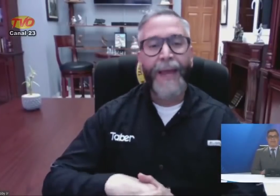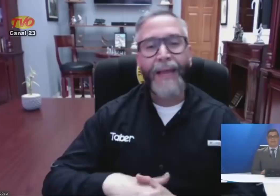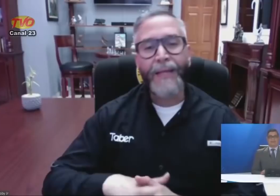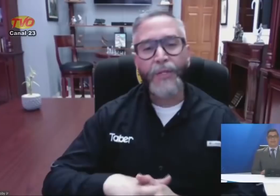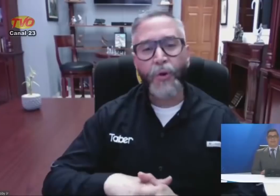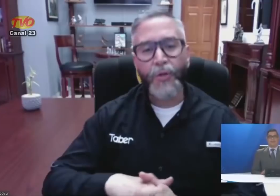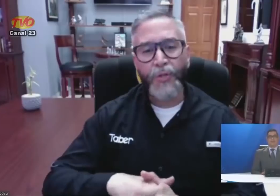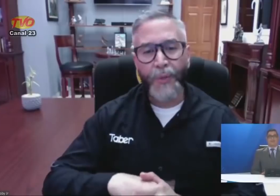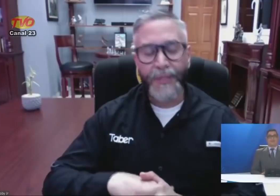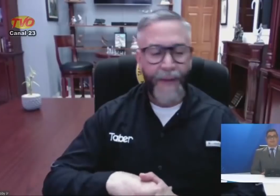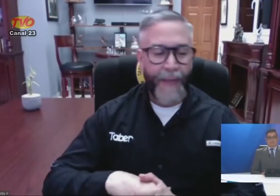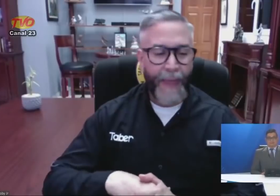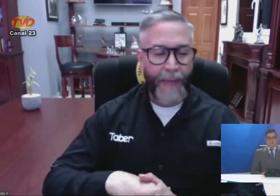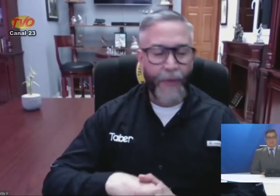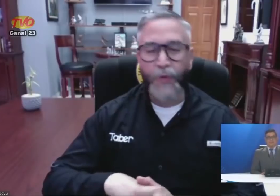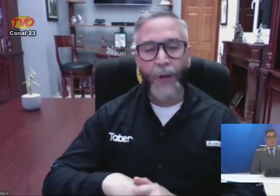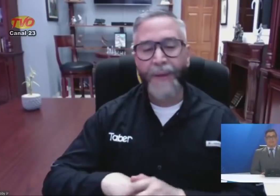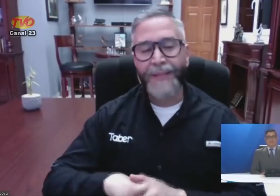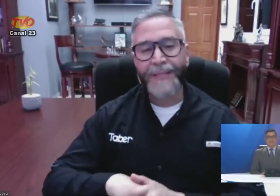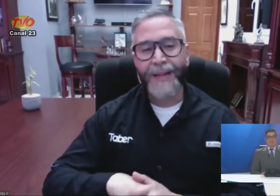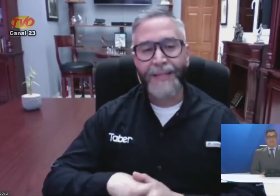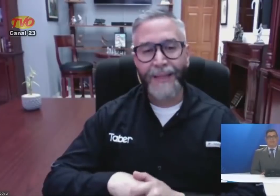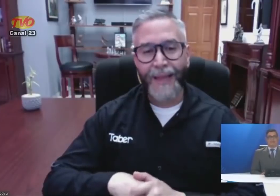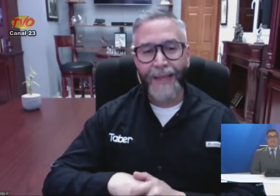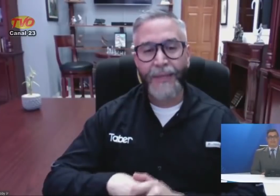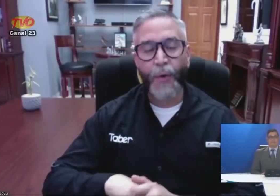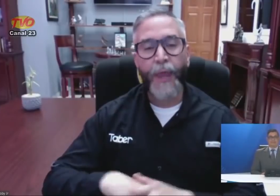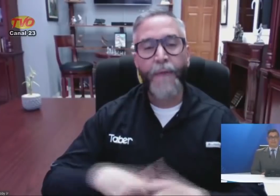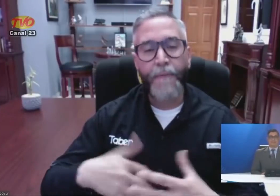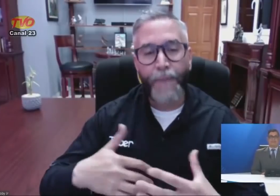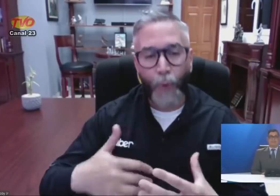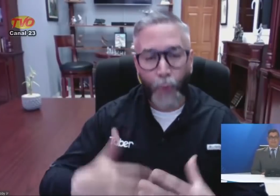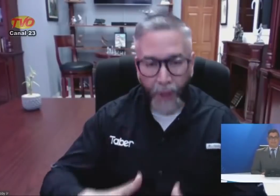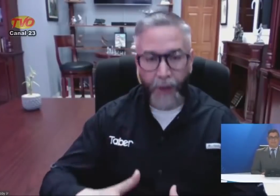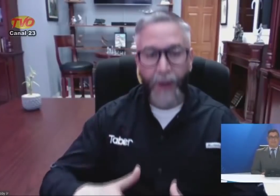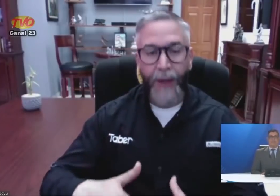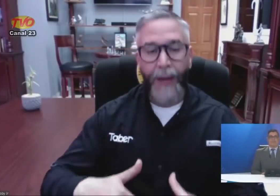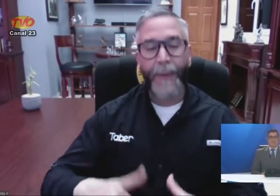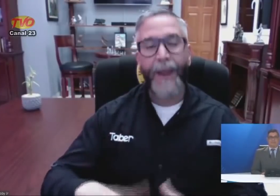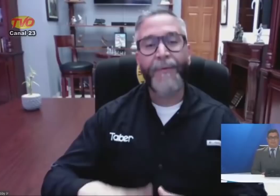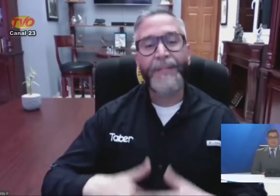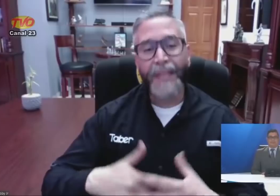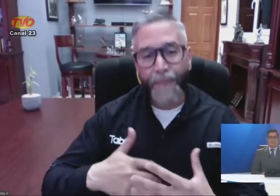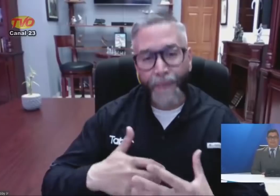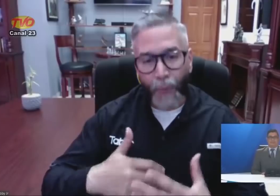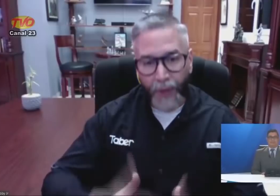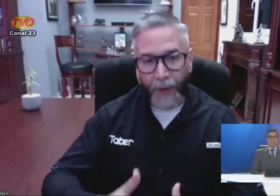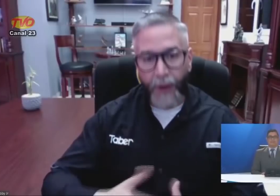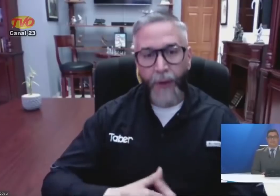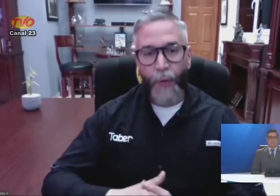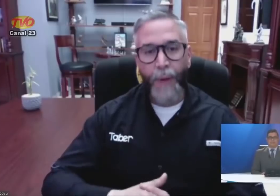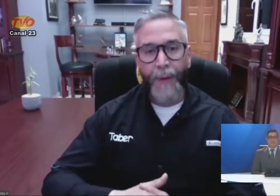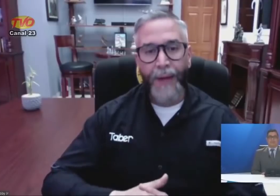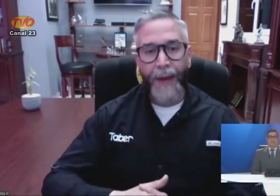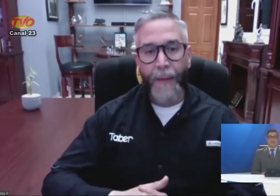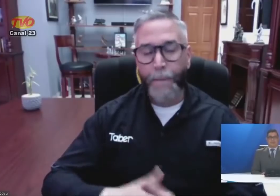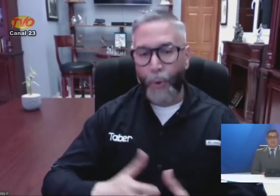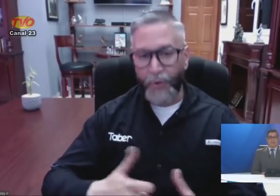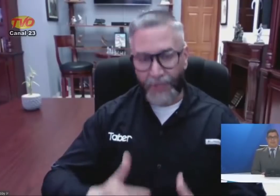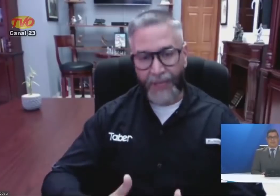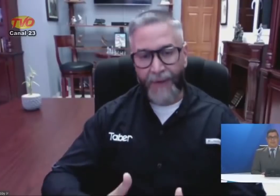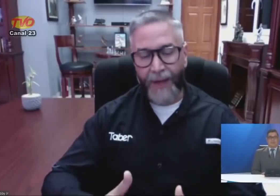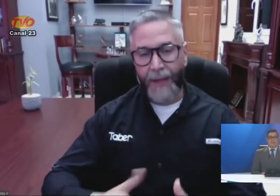y la intención josé luís no solamente es trascender sino influir la palabra es influir de una manera